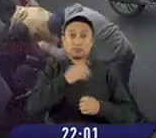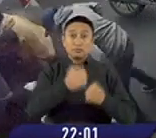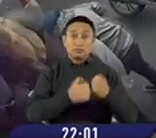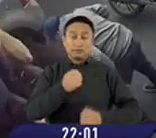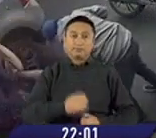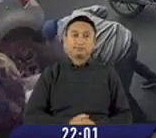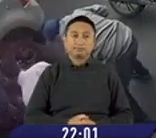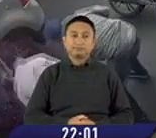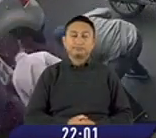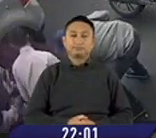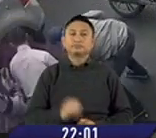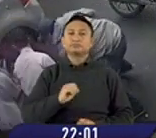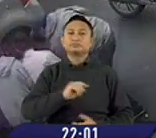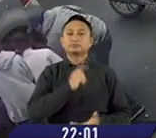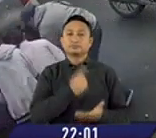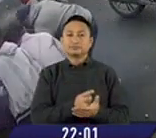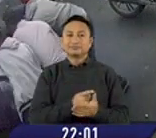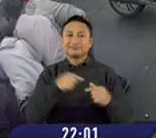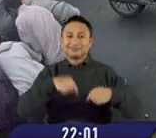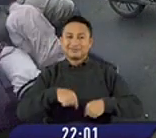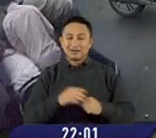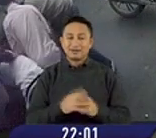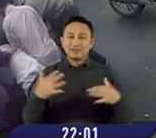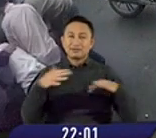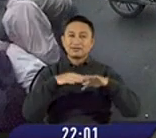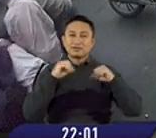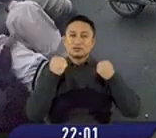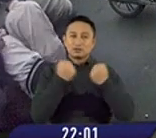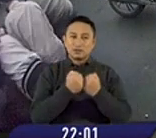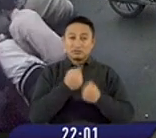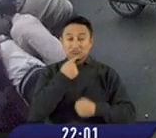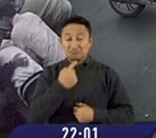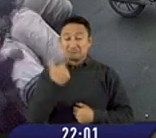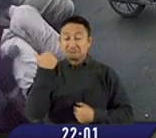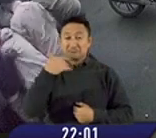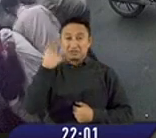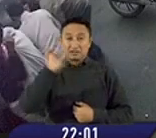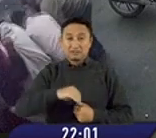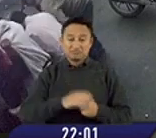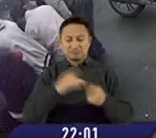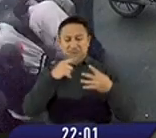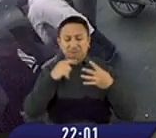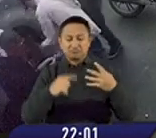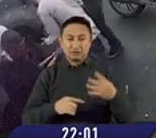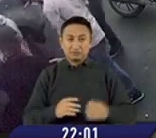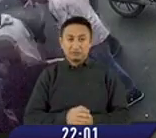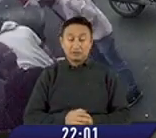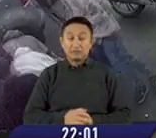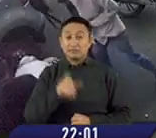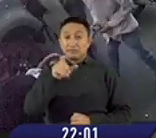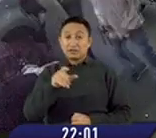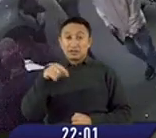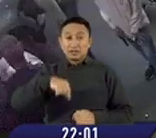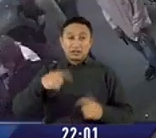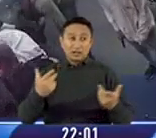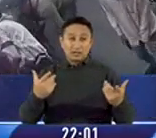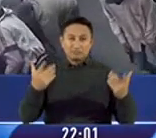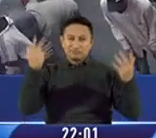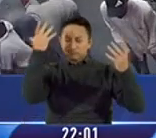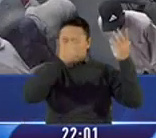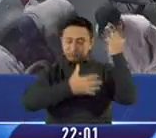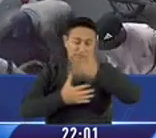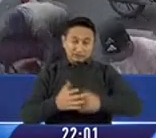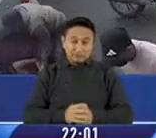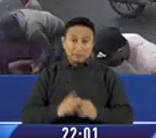Por supuesto que en las redes sociales se dice de todo y puede confundir a la ciudadanía, pero